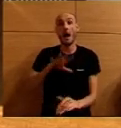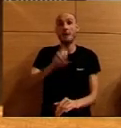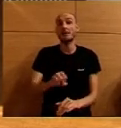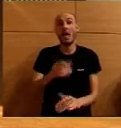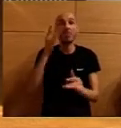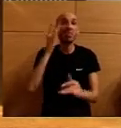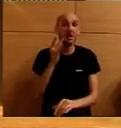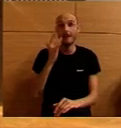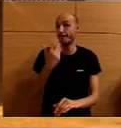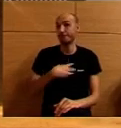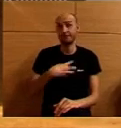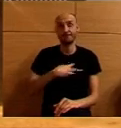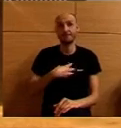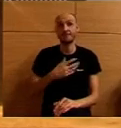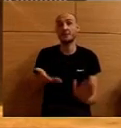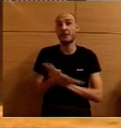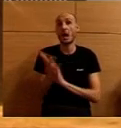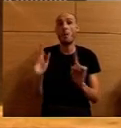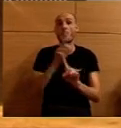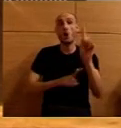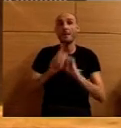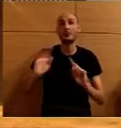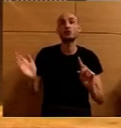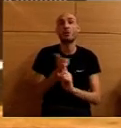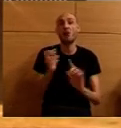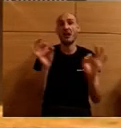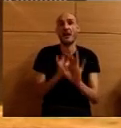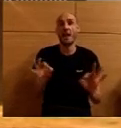vivienda digna, y no va a dar soluciones a los problemas de vivienda.